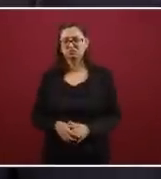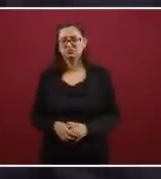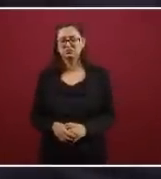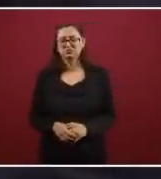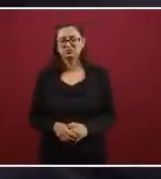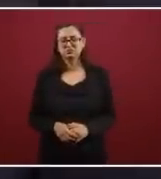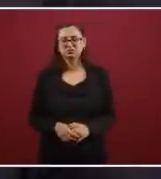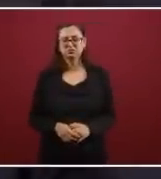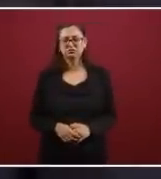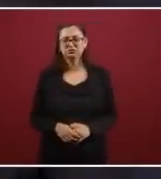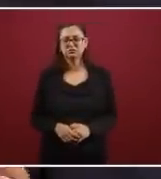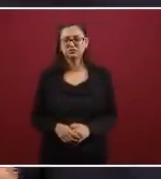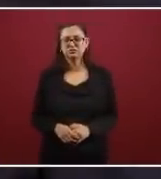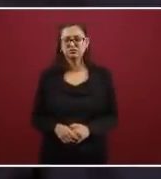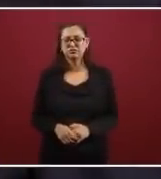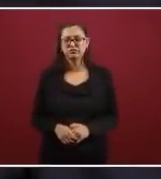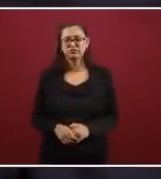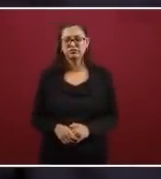van